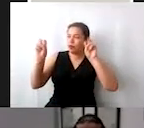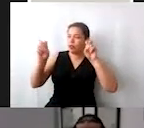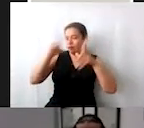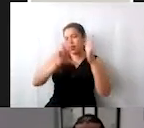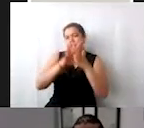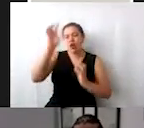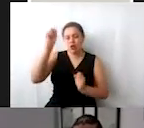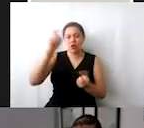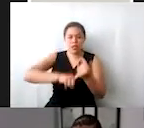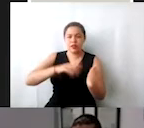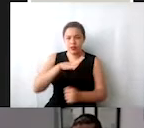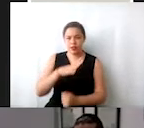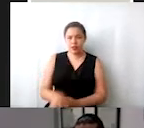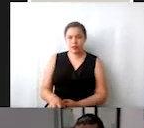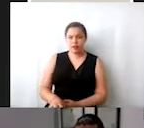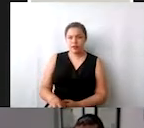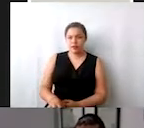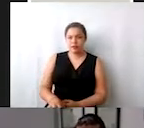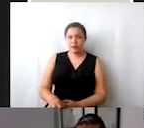constitucionalidad,